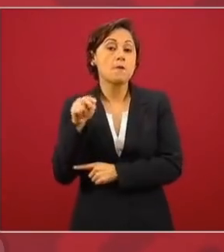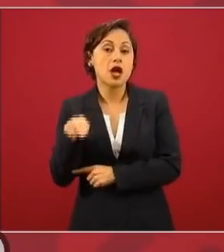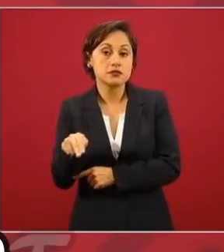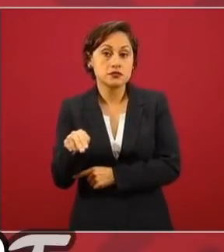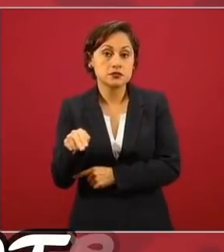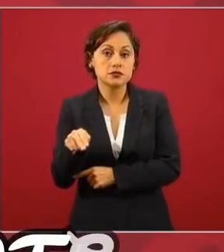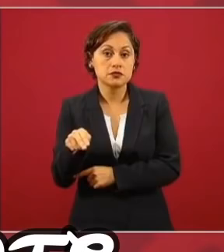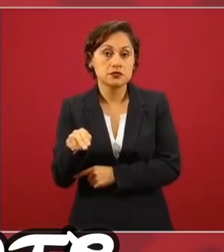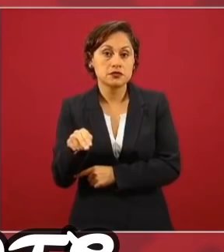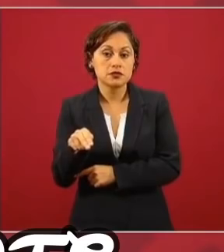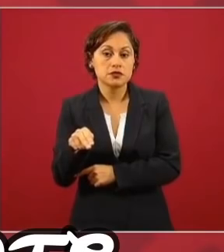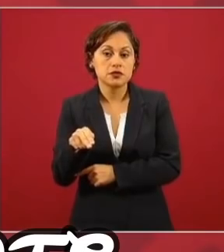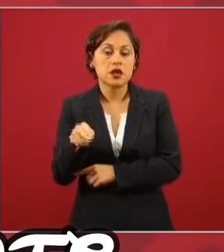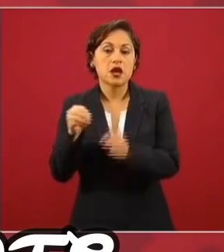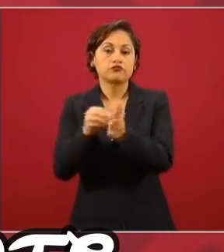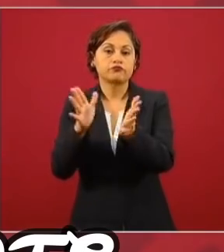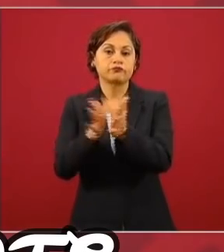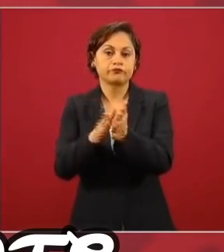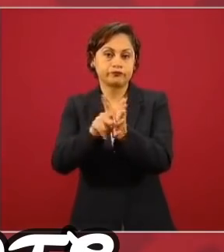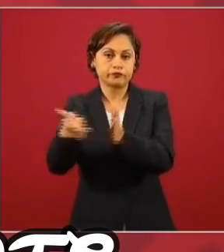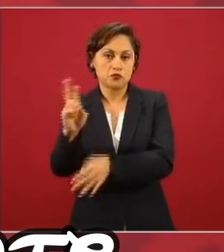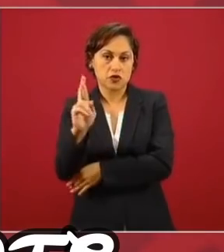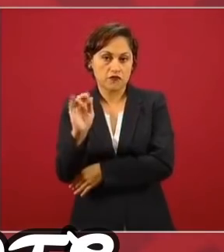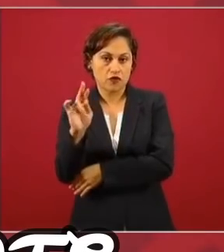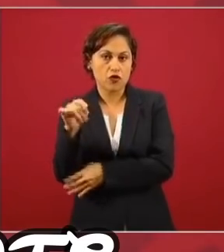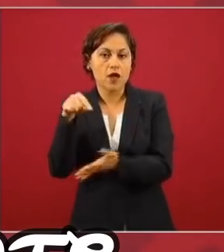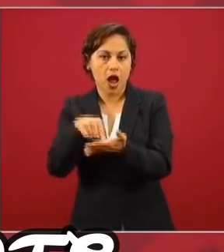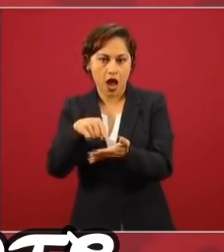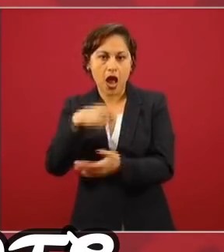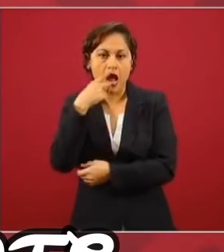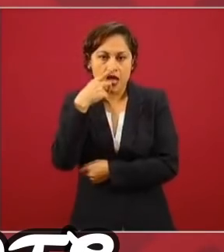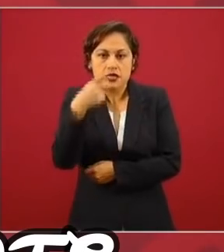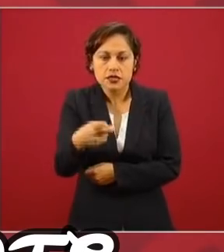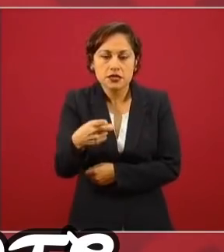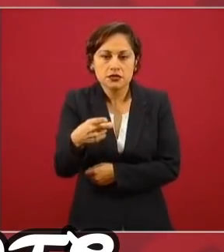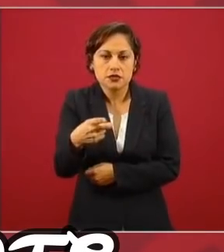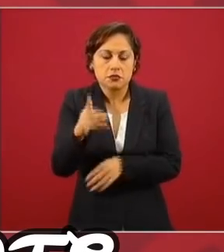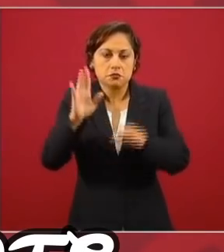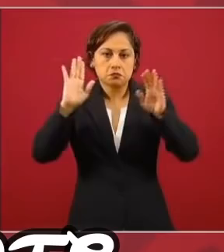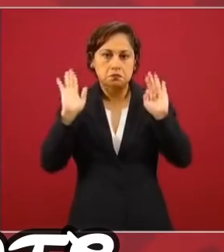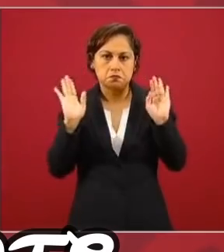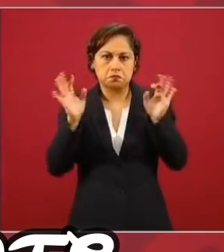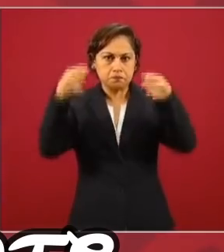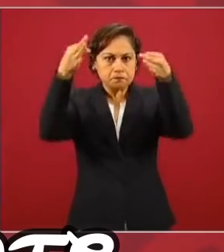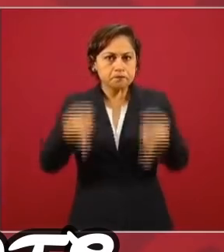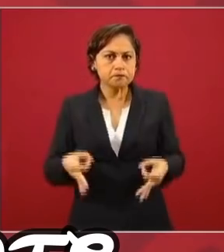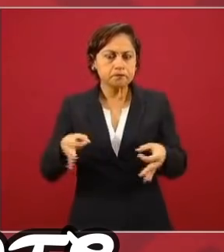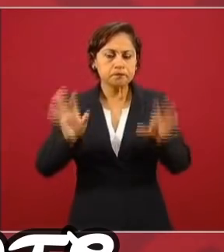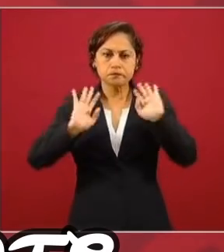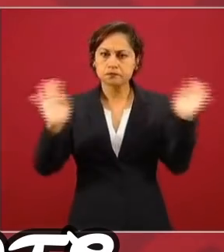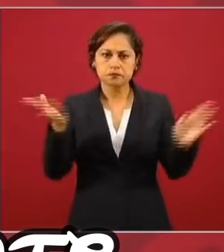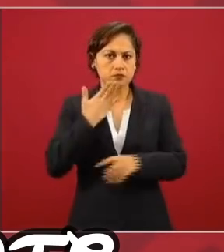en una declaración al Reforma, expresa, y es legítimo, que va